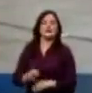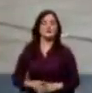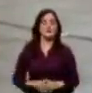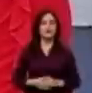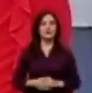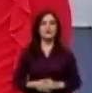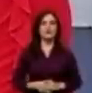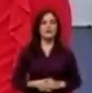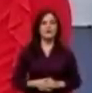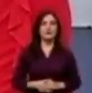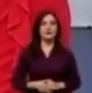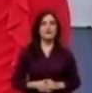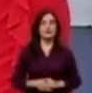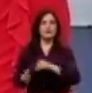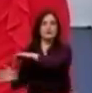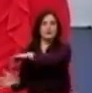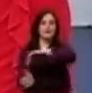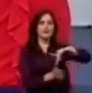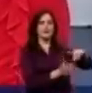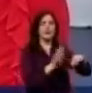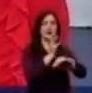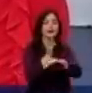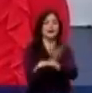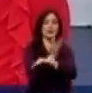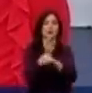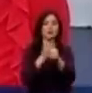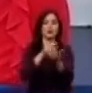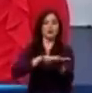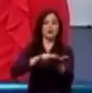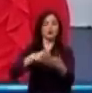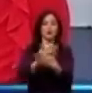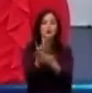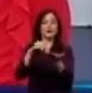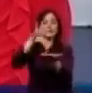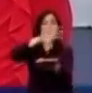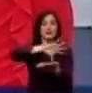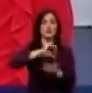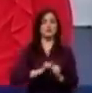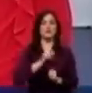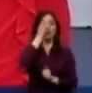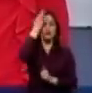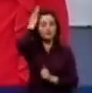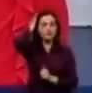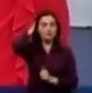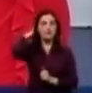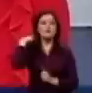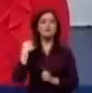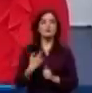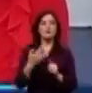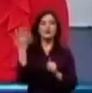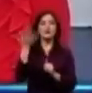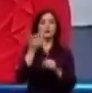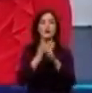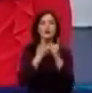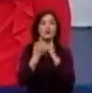horas. Cerca de 6 horas duró la primera sesión de la nueva Asamblea Nacional. Los discursos giraron en torno al diálogo,